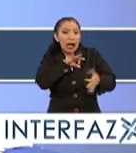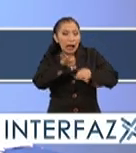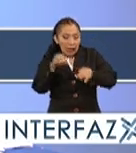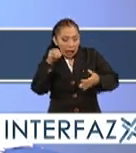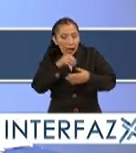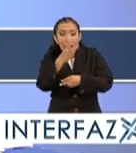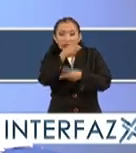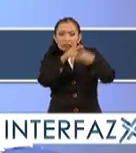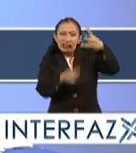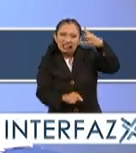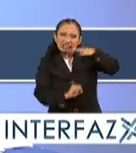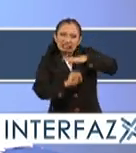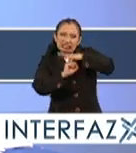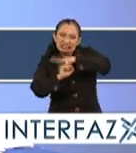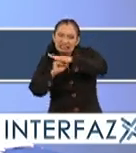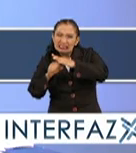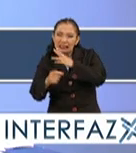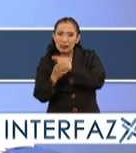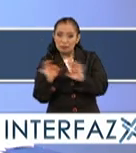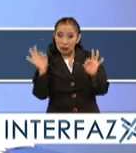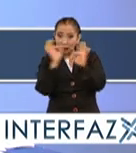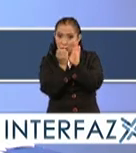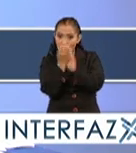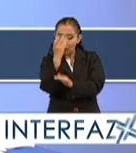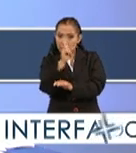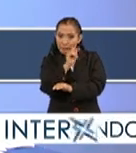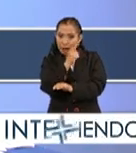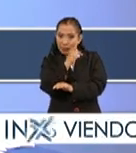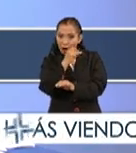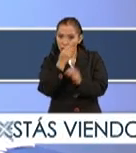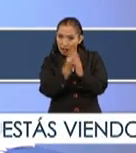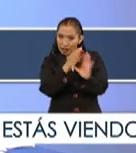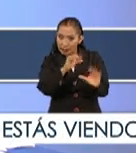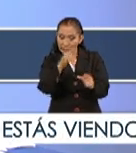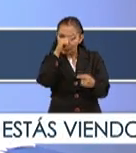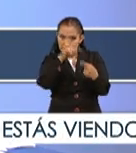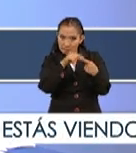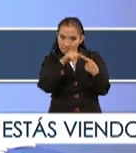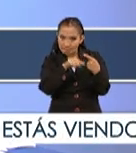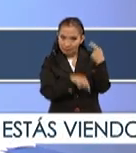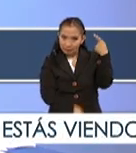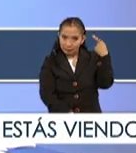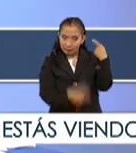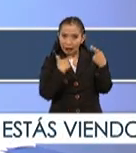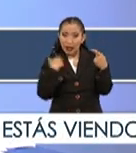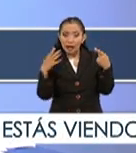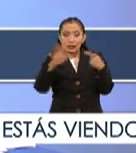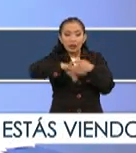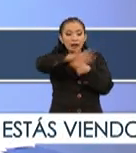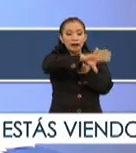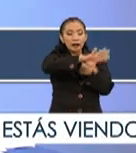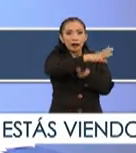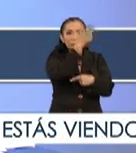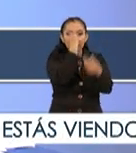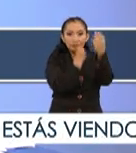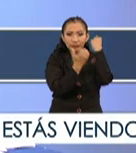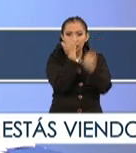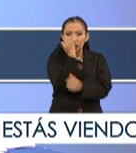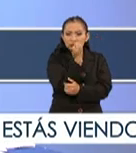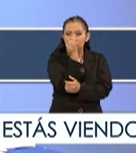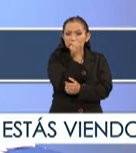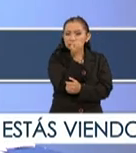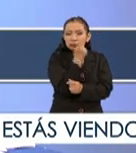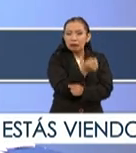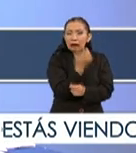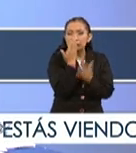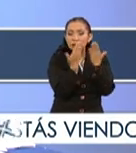trabajado en 3 pilares fundamentales con una nueva pedagogía. El primer pilar es el de los campos de formación académica. ¿Qué